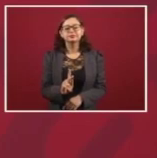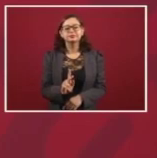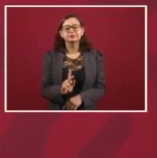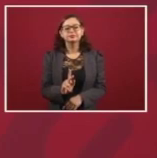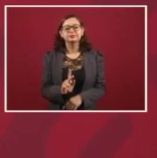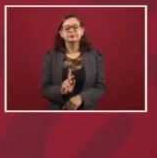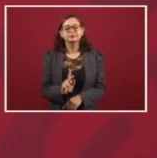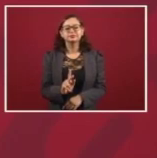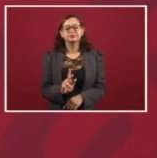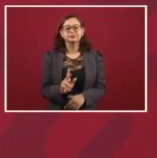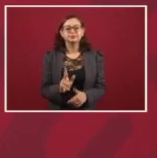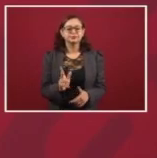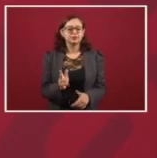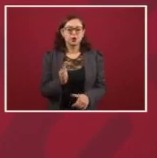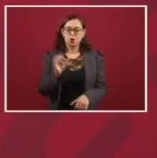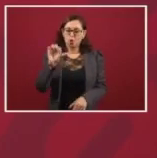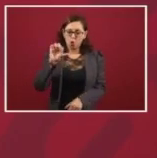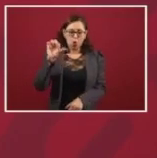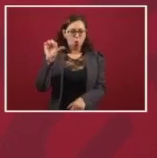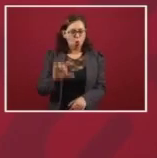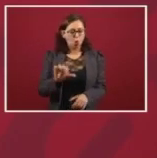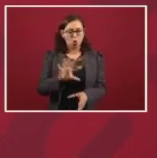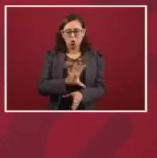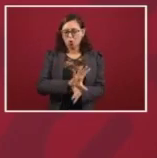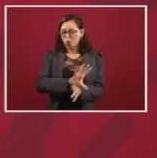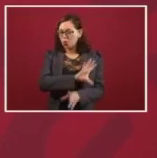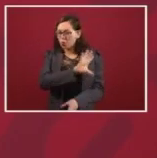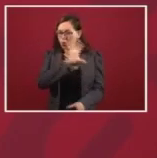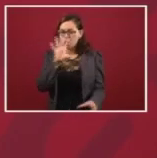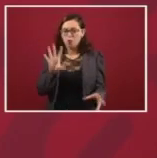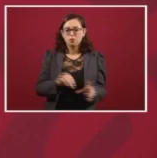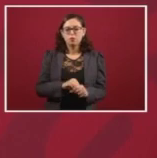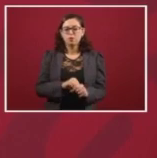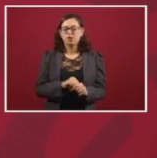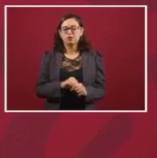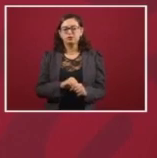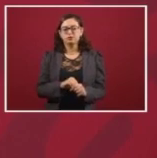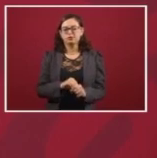vamos a dedicar toda la